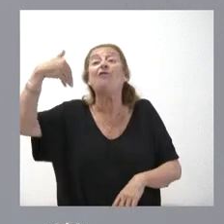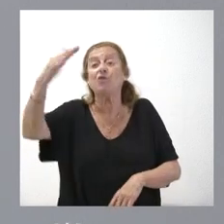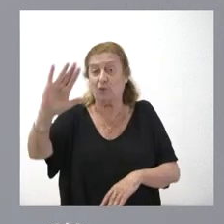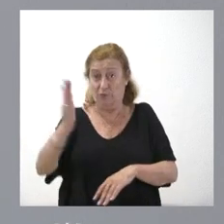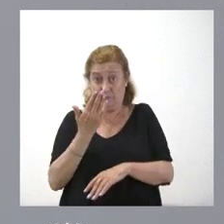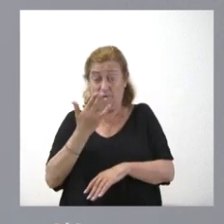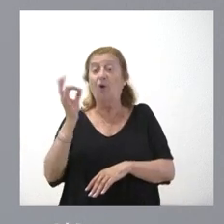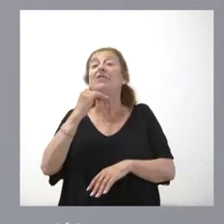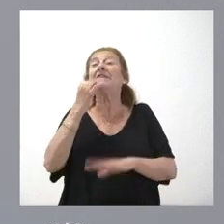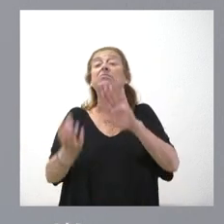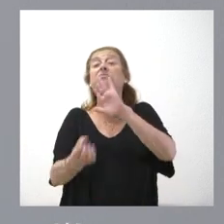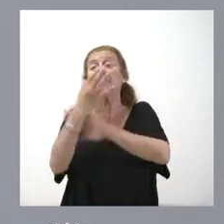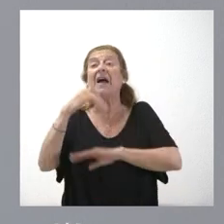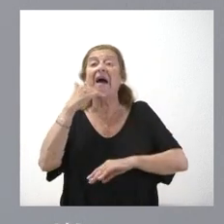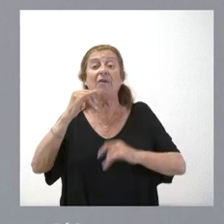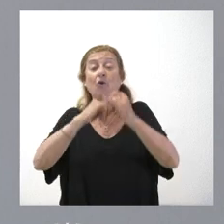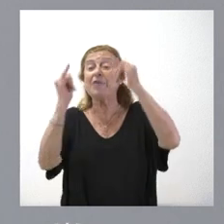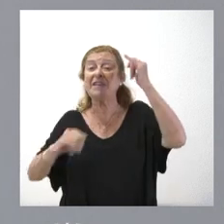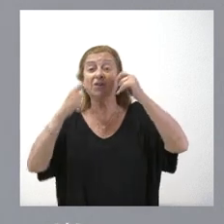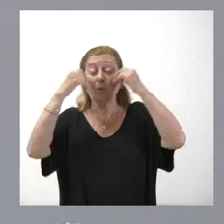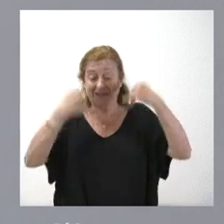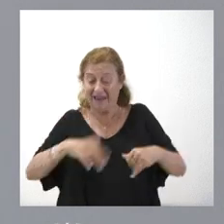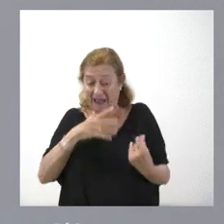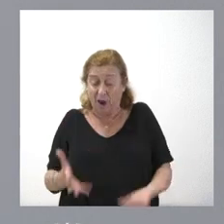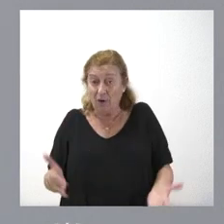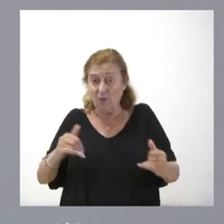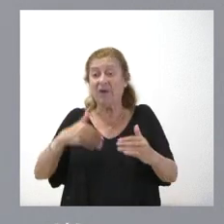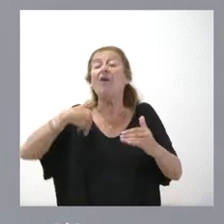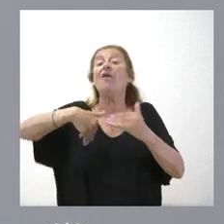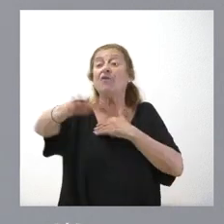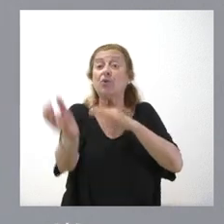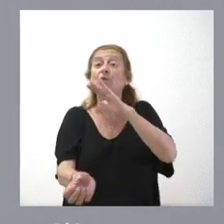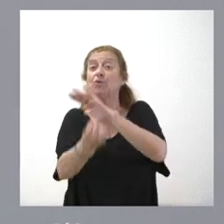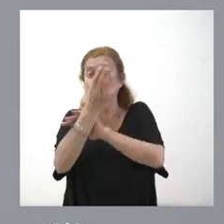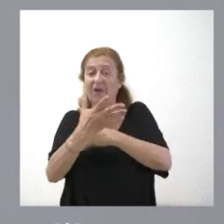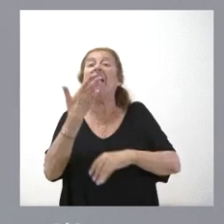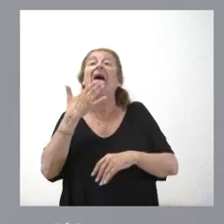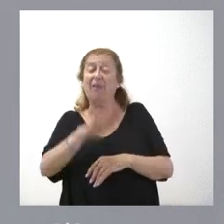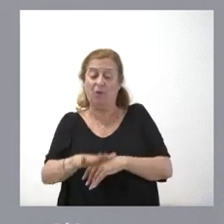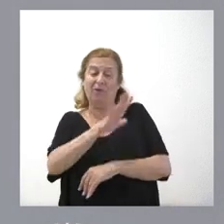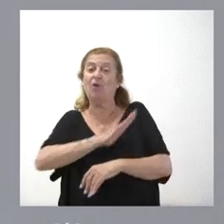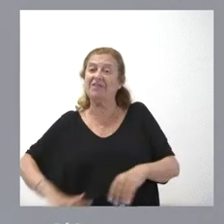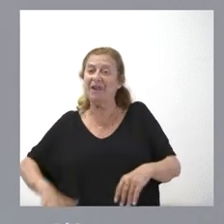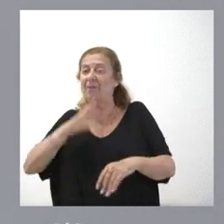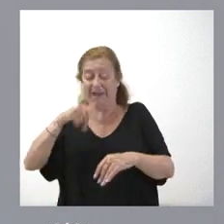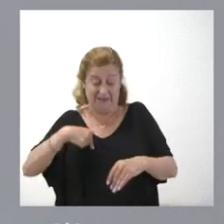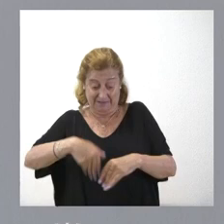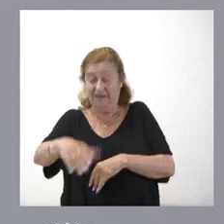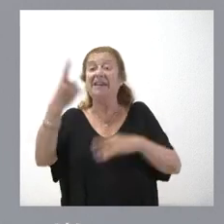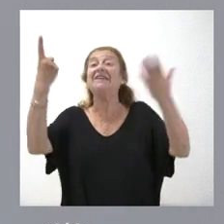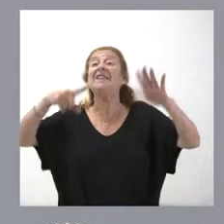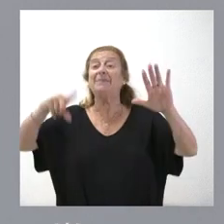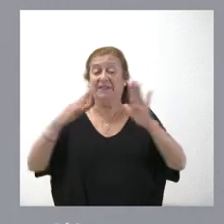si hubiera alguna crisis humanitaria que no hubiera ocurrido el momento presente y que hace adecuado esta reserva para los 6 meses que quedan del